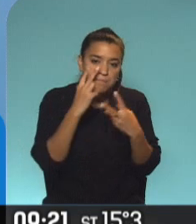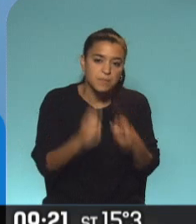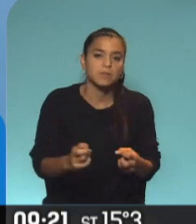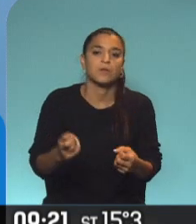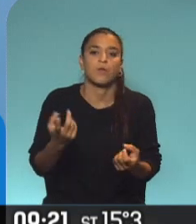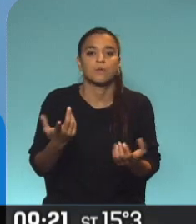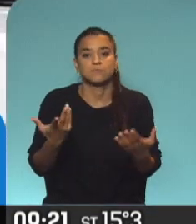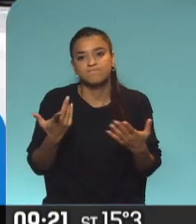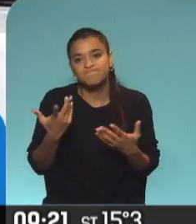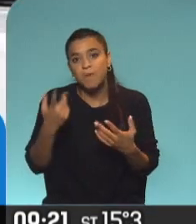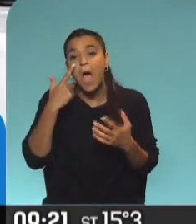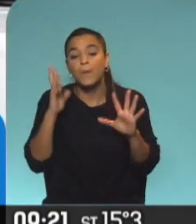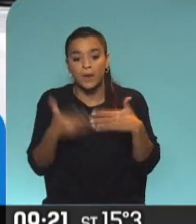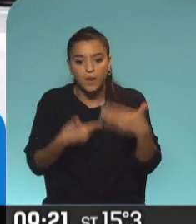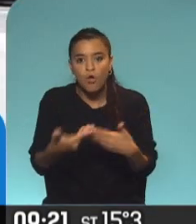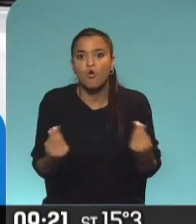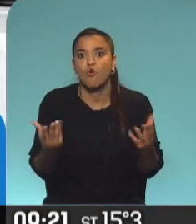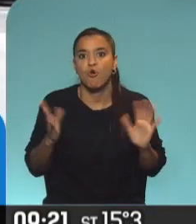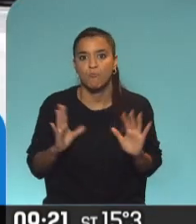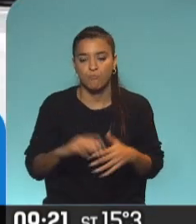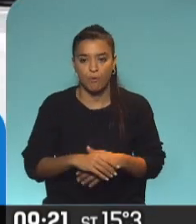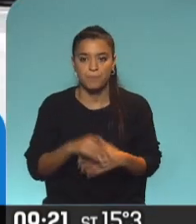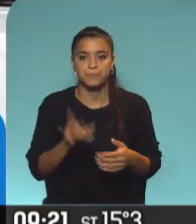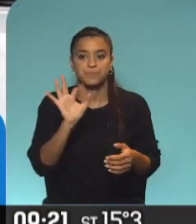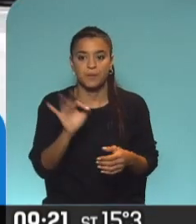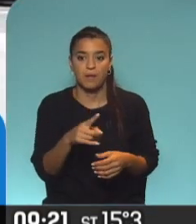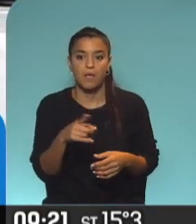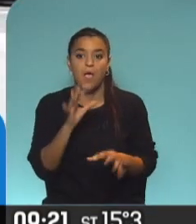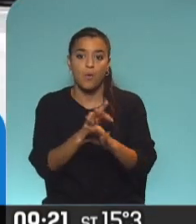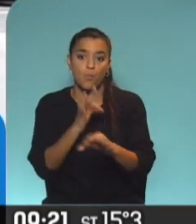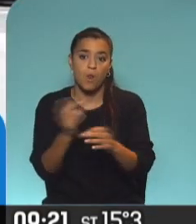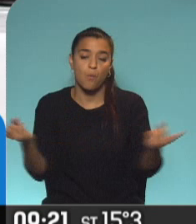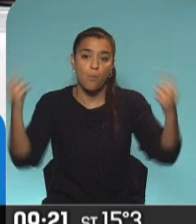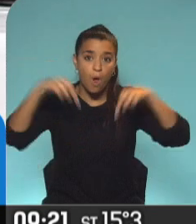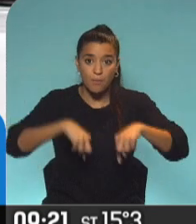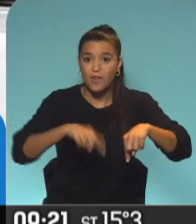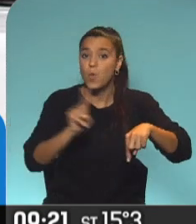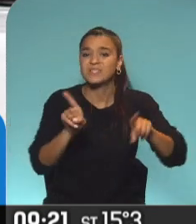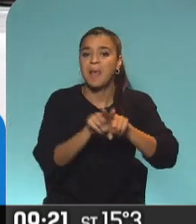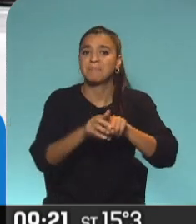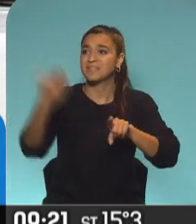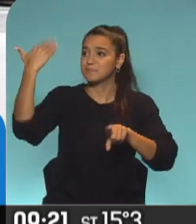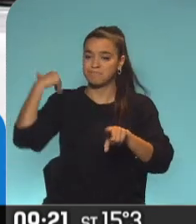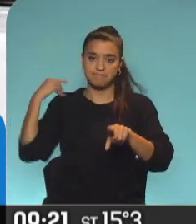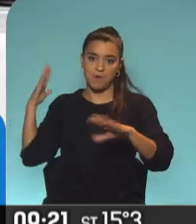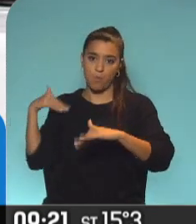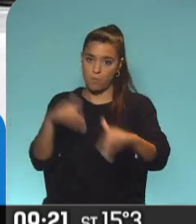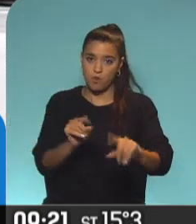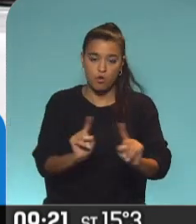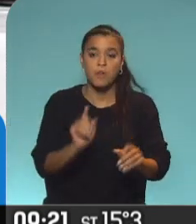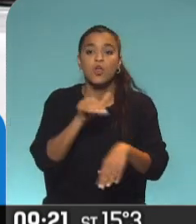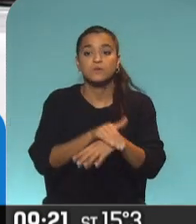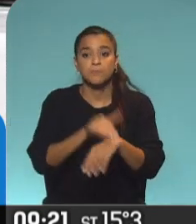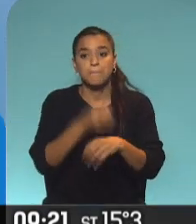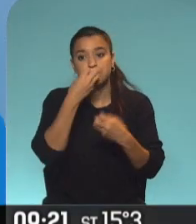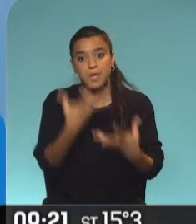educativa viene sosteniendo. Sabemos que la escuela a la que vamos a regresar no va a ser la misma, pero nuestro compromiso es que sea una